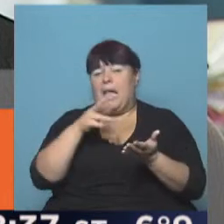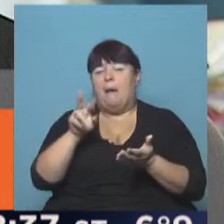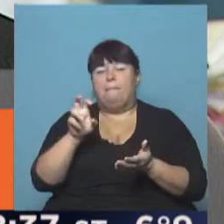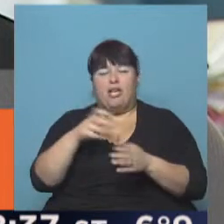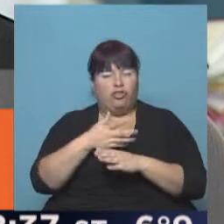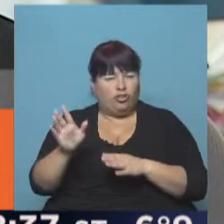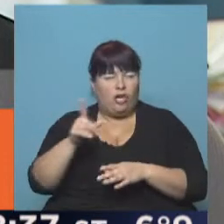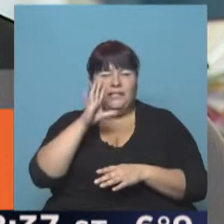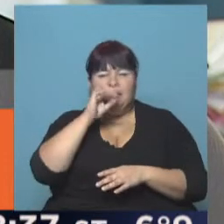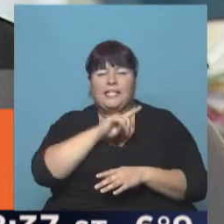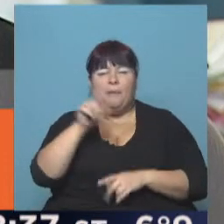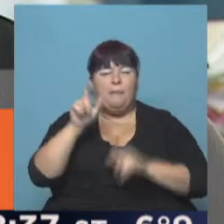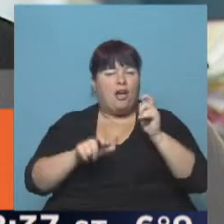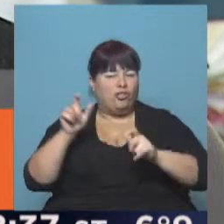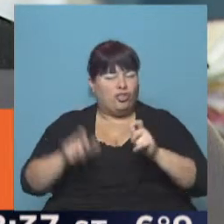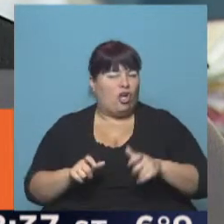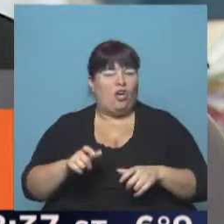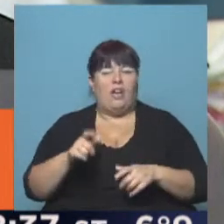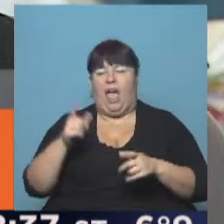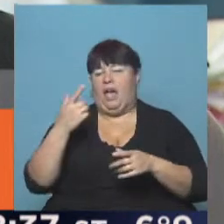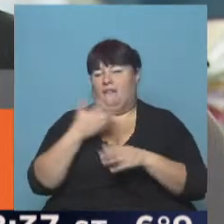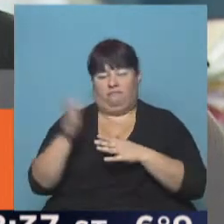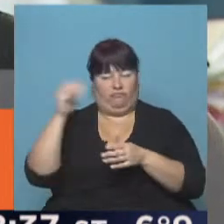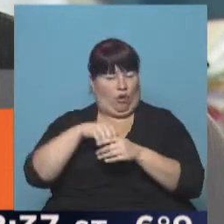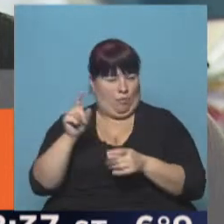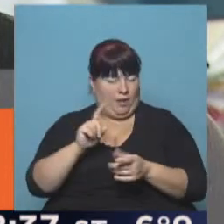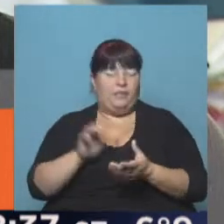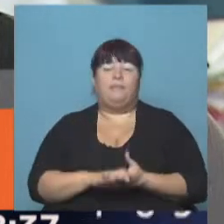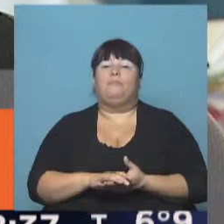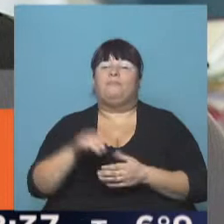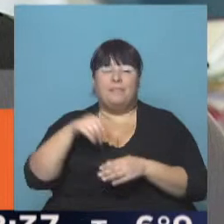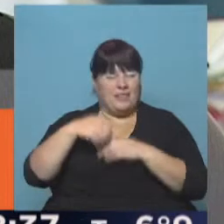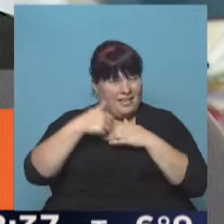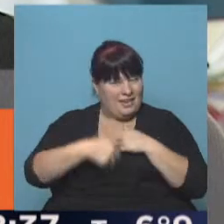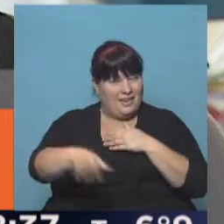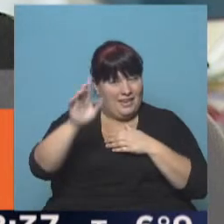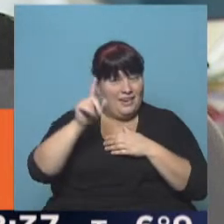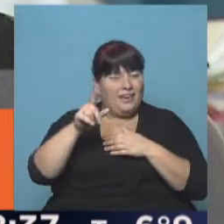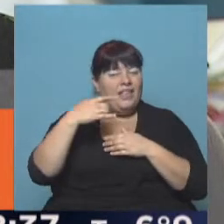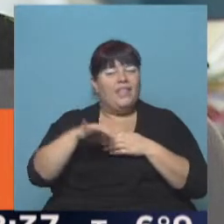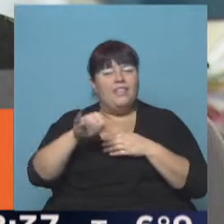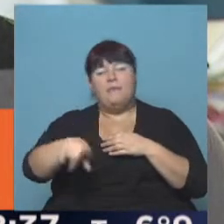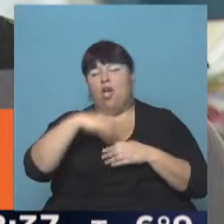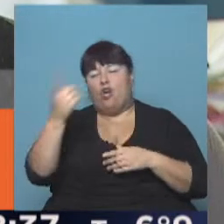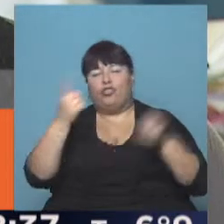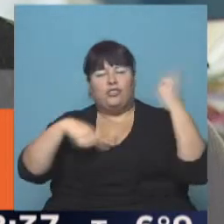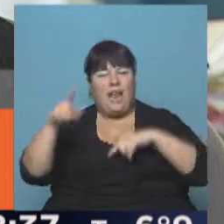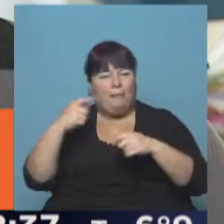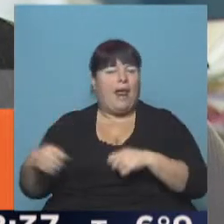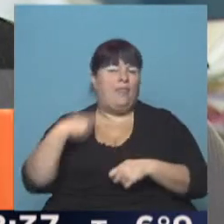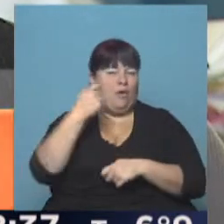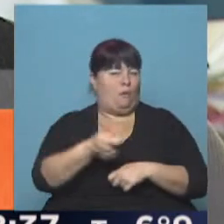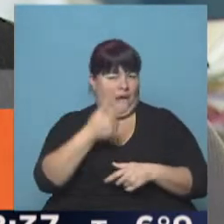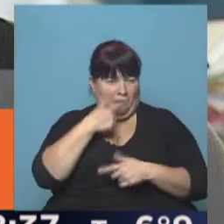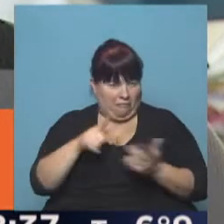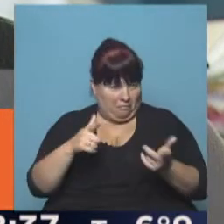es decir, hubo 70.000 personas que quedaron de lado. A partir de esto debe haber otro acto administrativo para devolverlo y esto